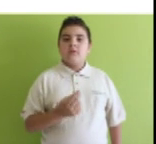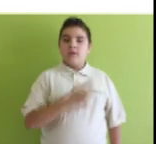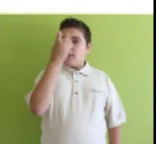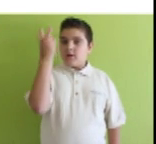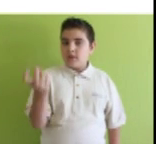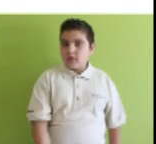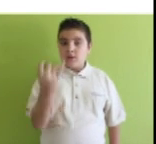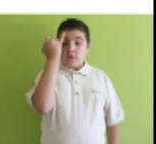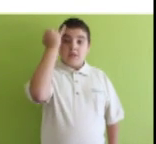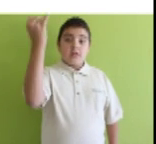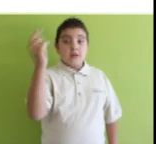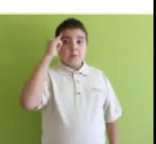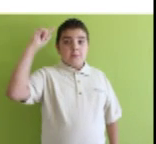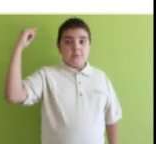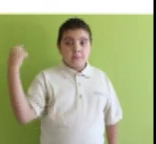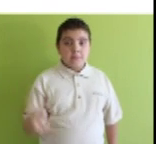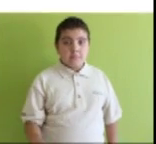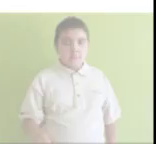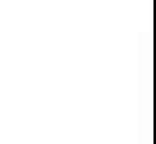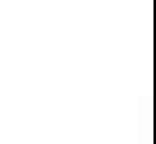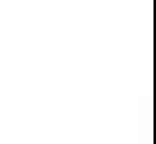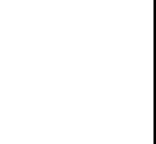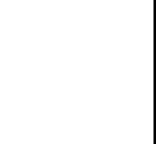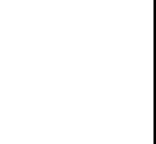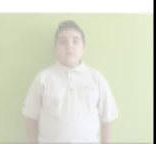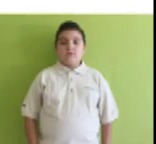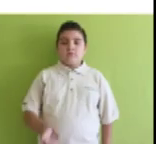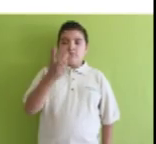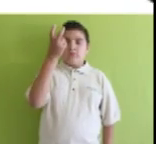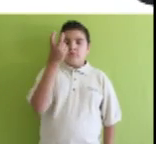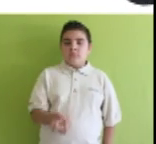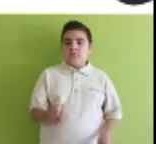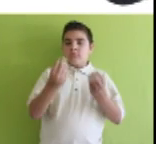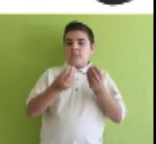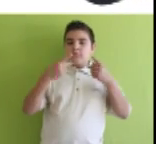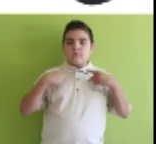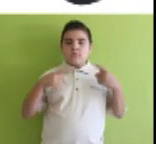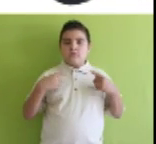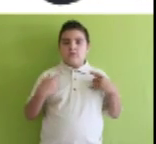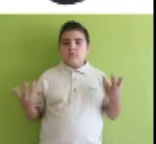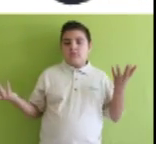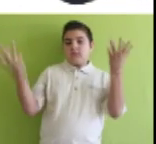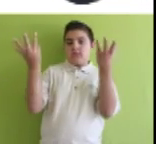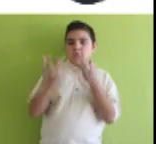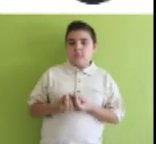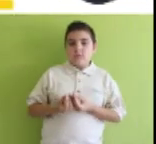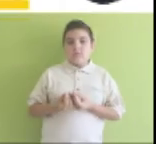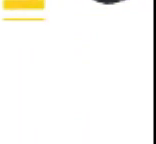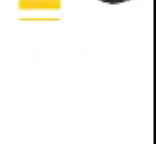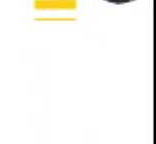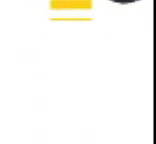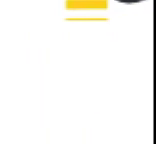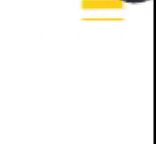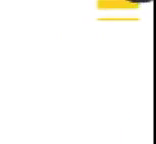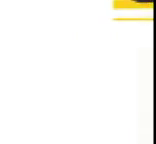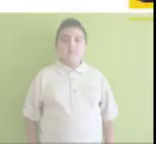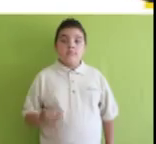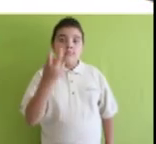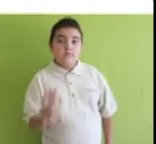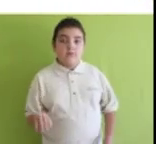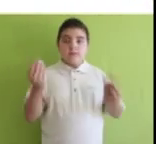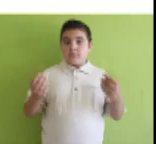inténtalo. Disfrutarás de otra manera la comunidad. Se nos olvida que caminar es una opción que además nos permite